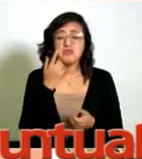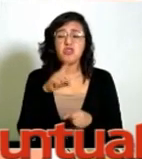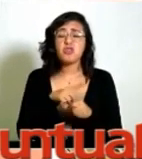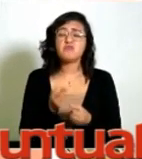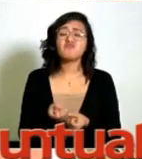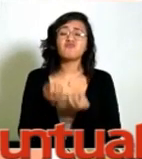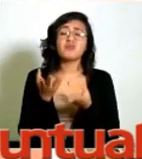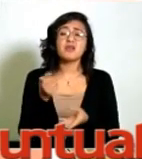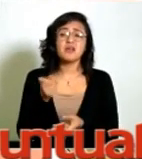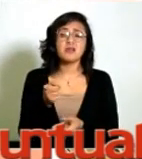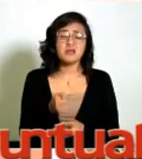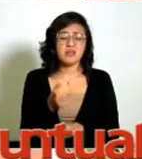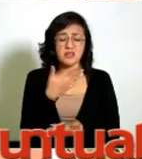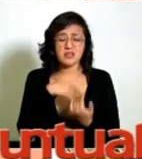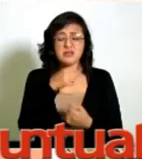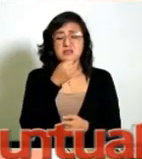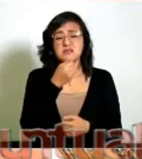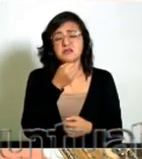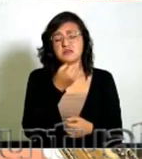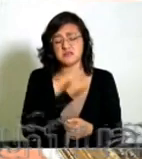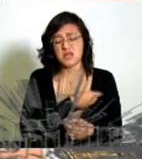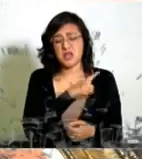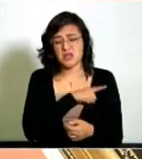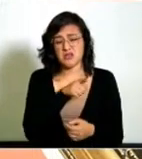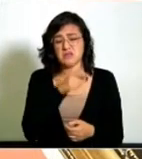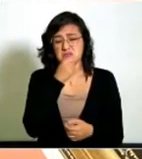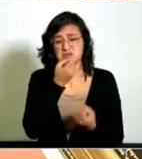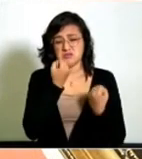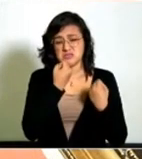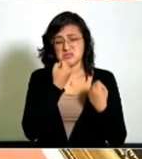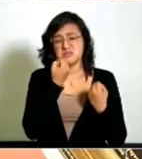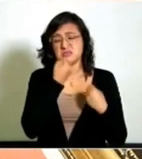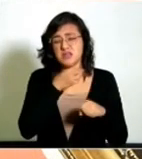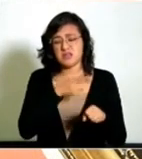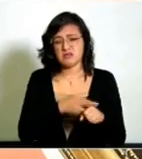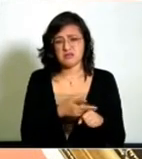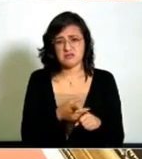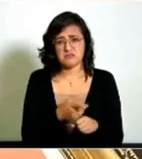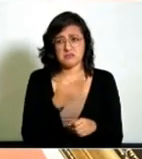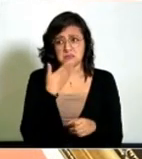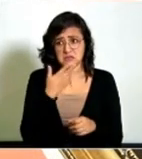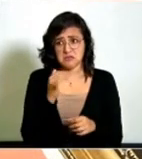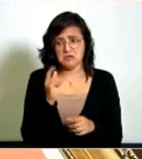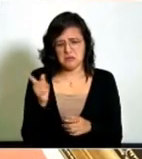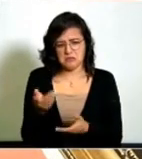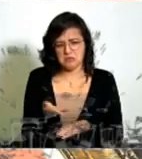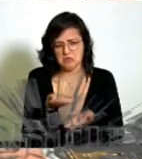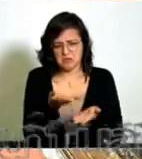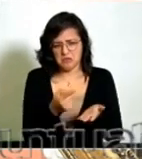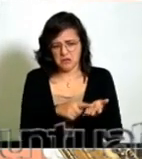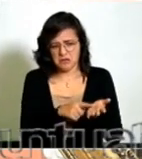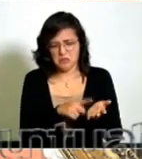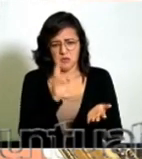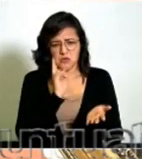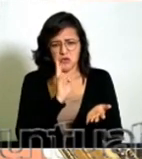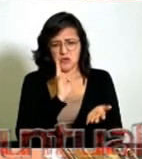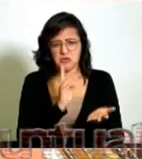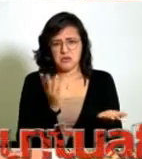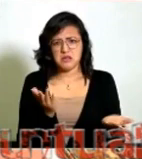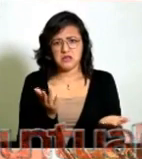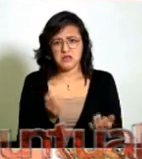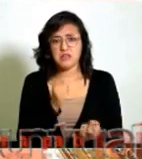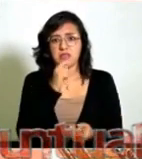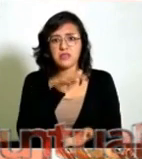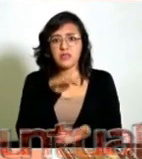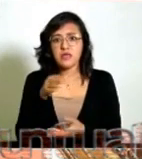al el sector salud del Estado, estuvo correcto, pues que lo acredite. Si el tema de las